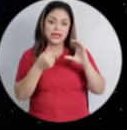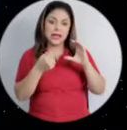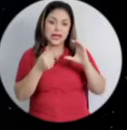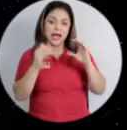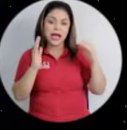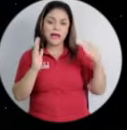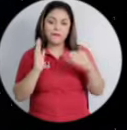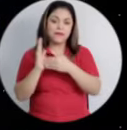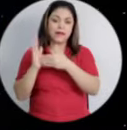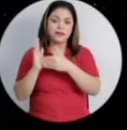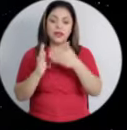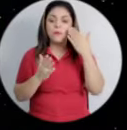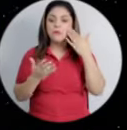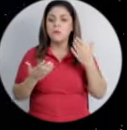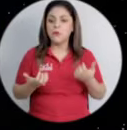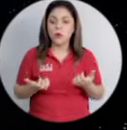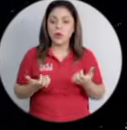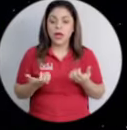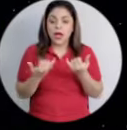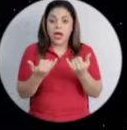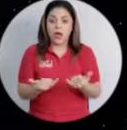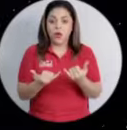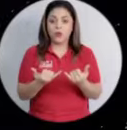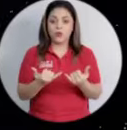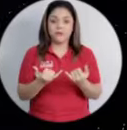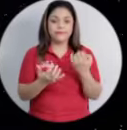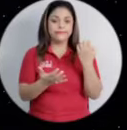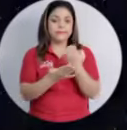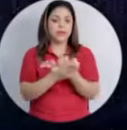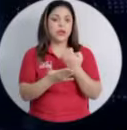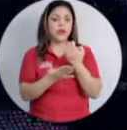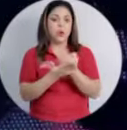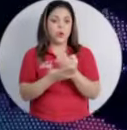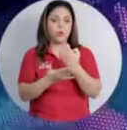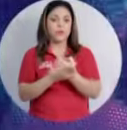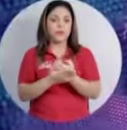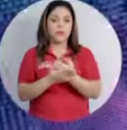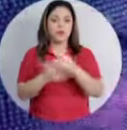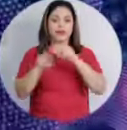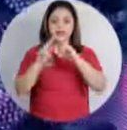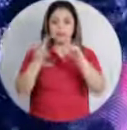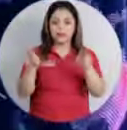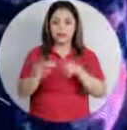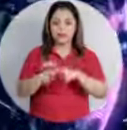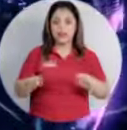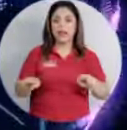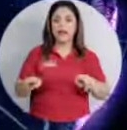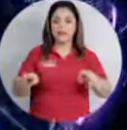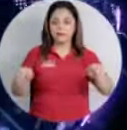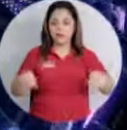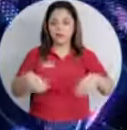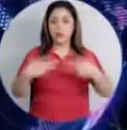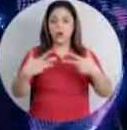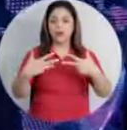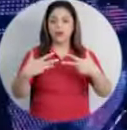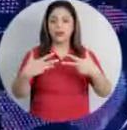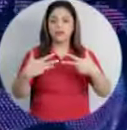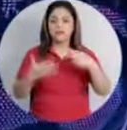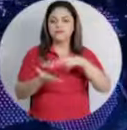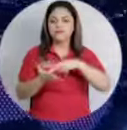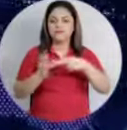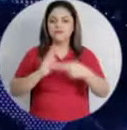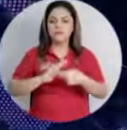está muy revuelto, porque estamos entrando a la economía digital y virtual. Eso quiere